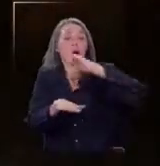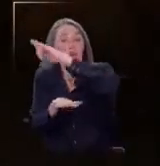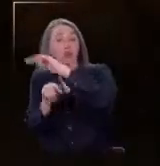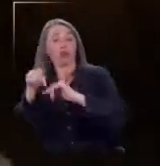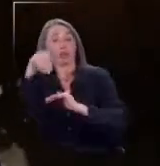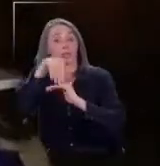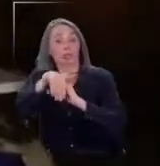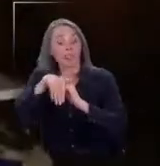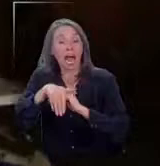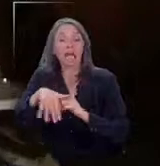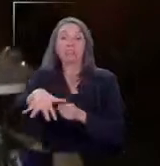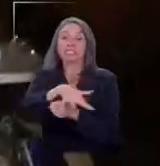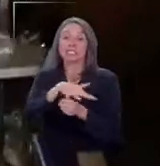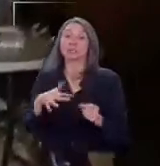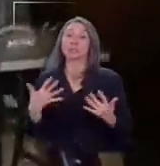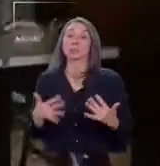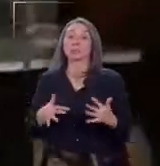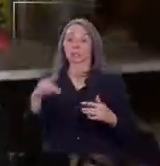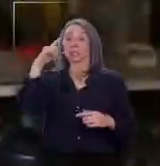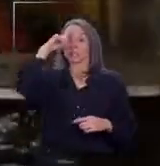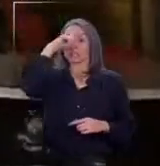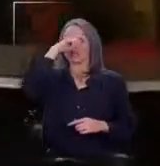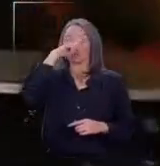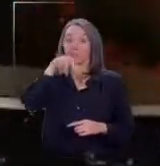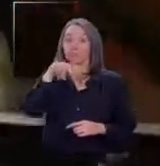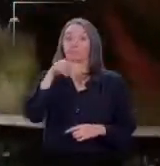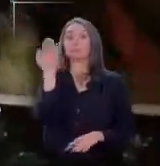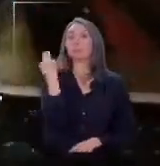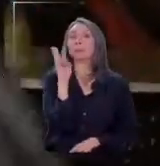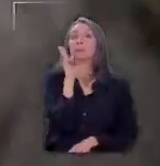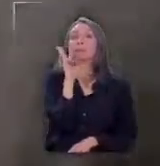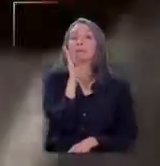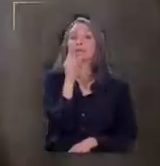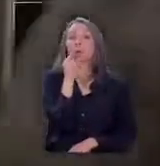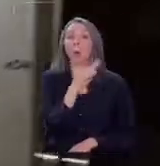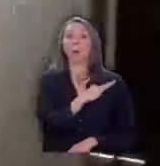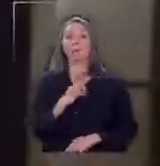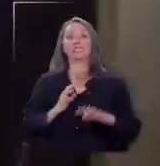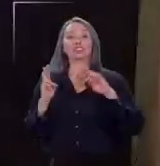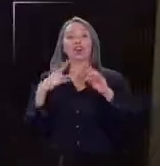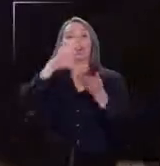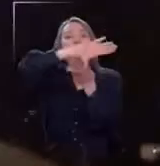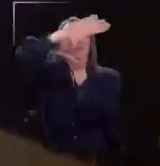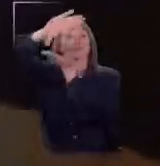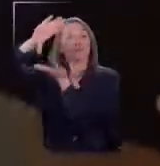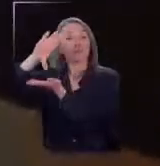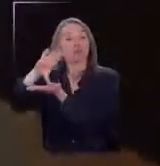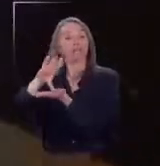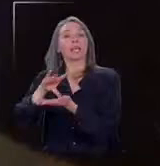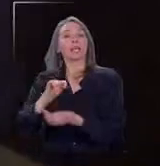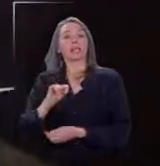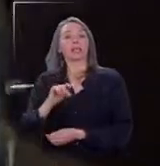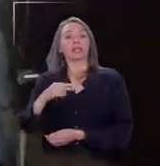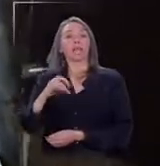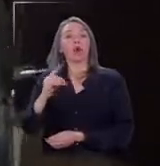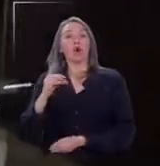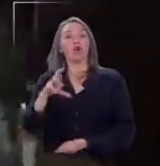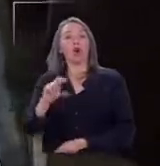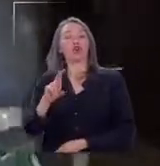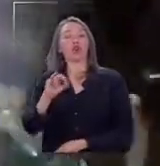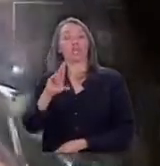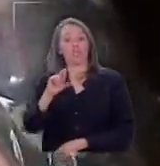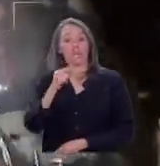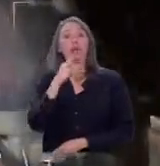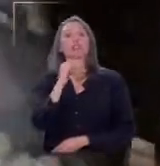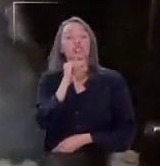se vivió una situación bastante compleja recordemos que el miércoles pasado el ministro de relaciones exteriores Teodoro Rivera anunció un